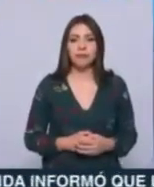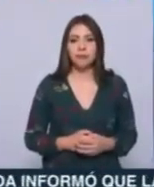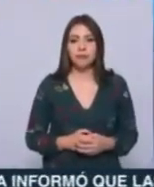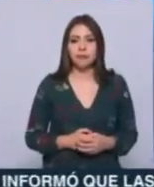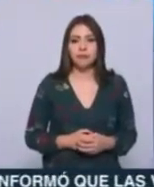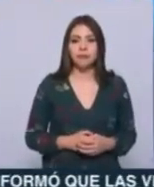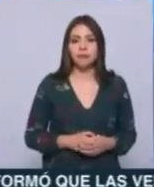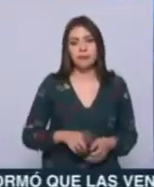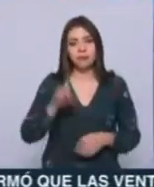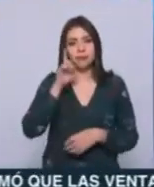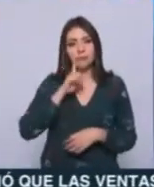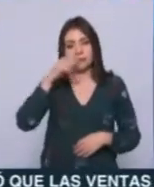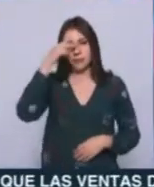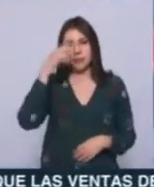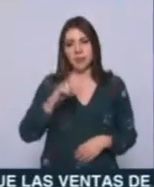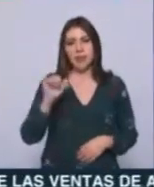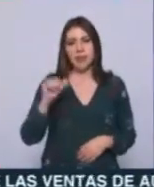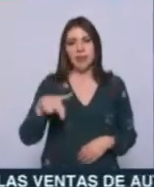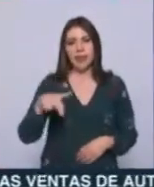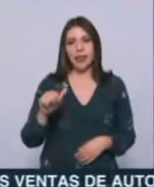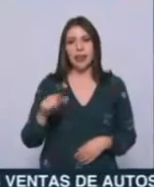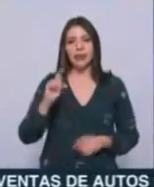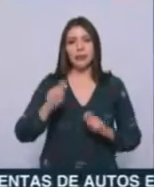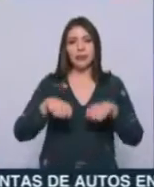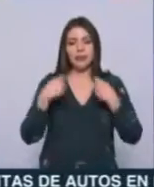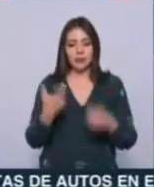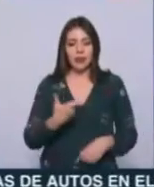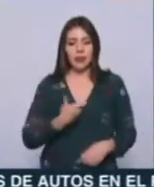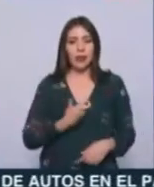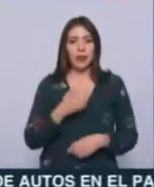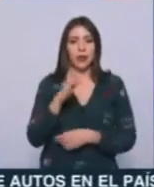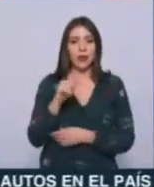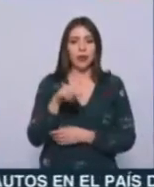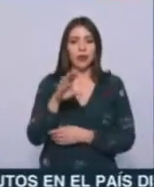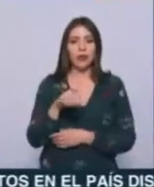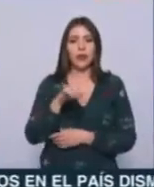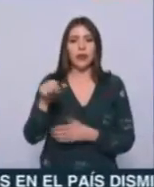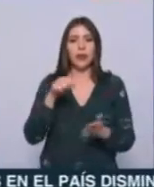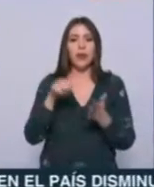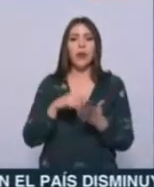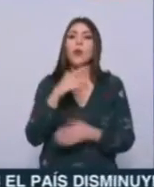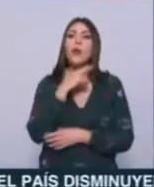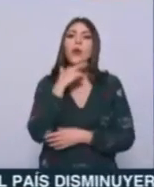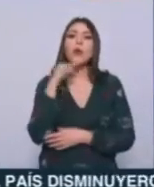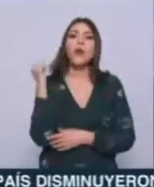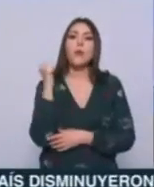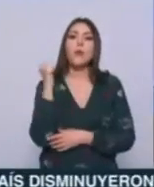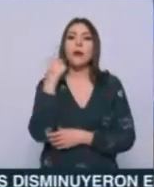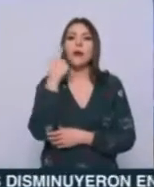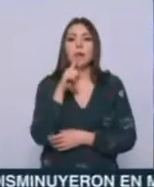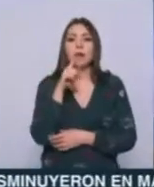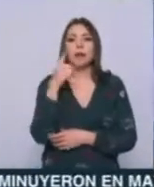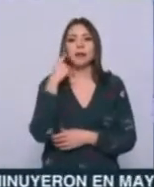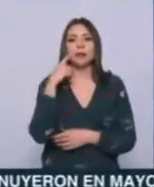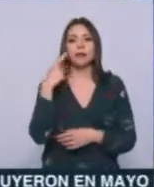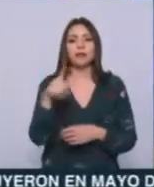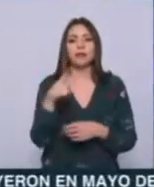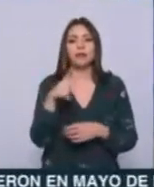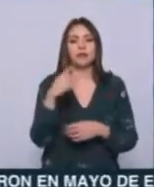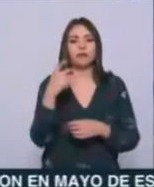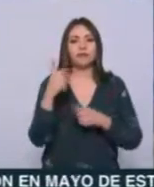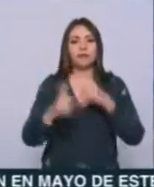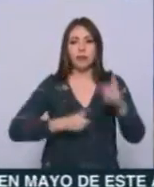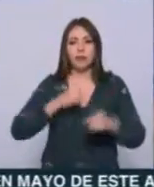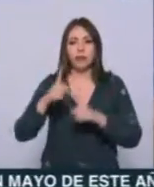La mexicana Ana Zuleima Ibáñez obtuvo la medalla de bronce en el Grand Prix de Roma durante el debut de la modalidad de Pomsei en este tipo de competencia.